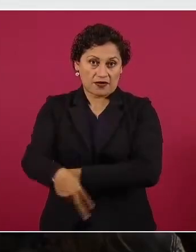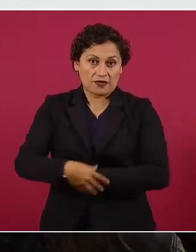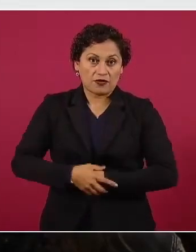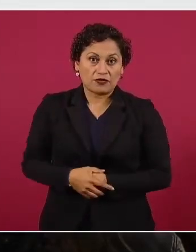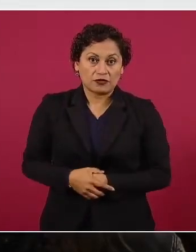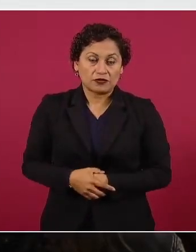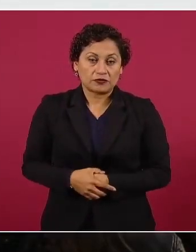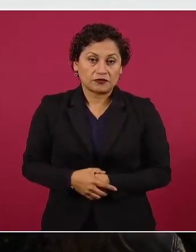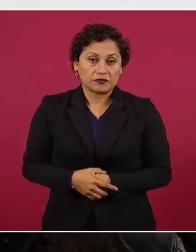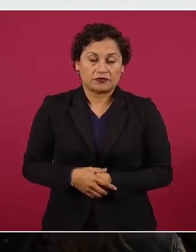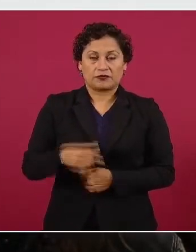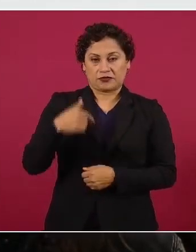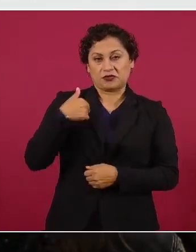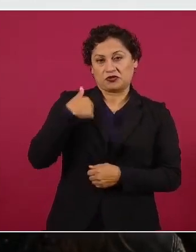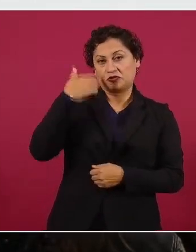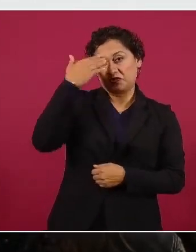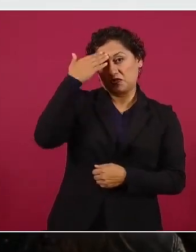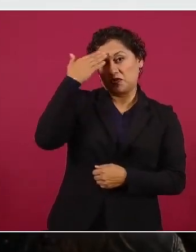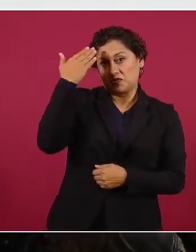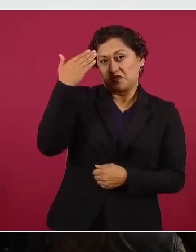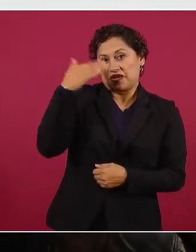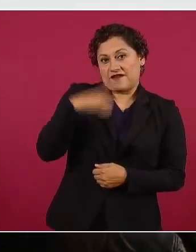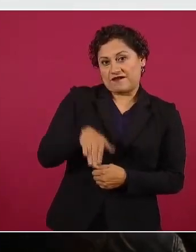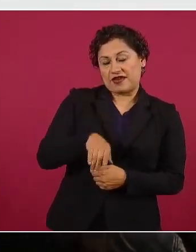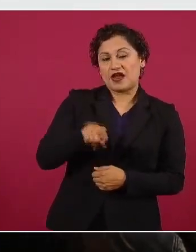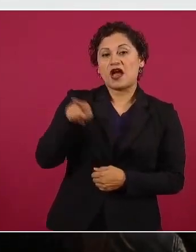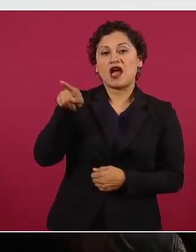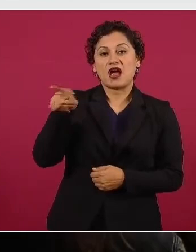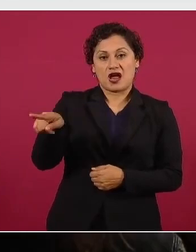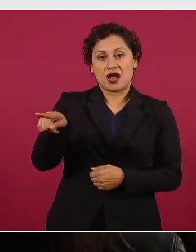ya sabía que Obrador está construyendo